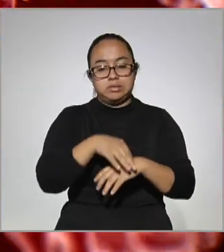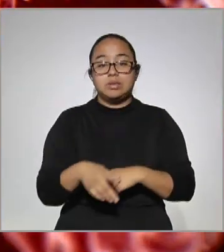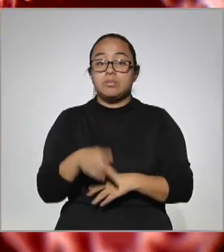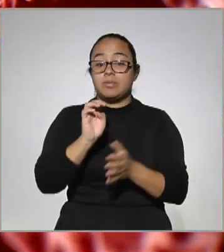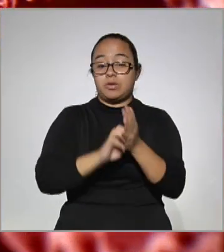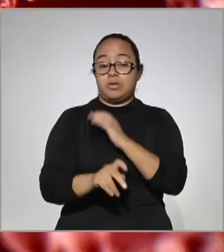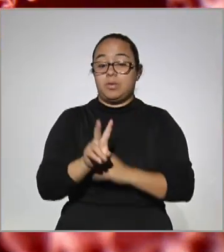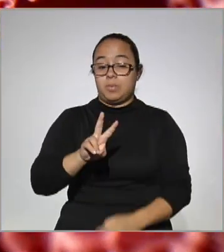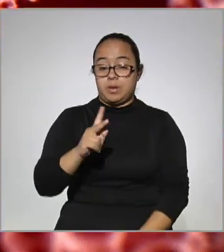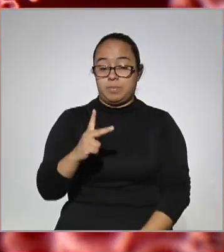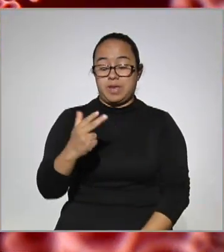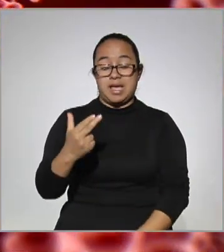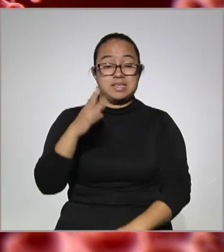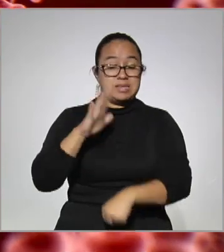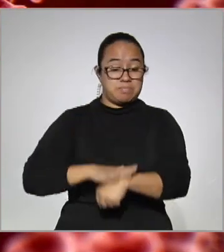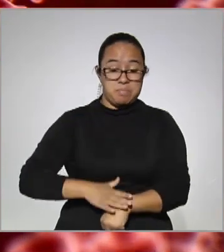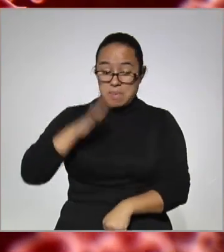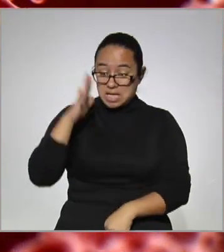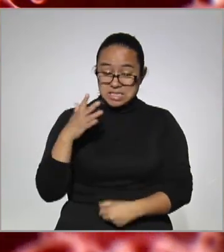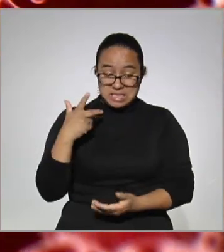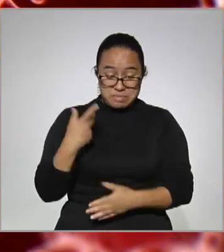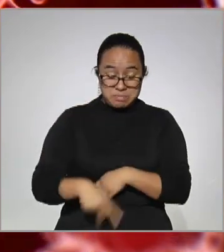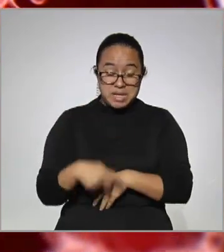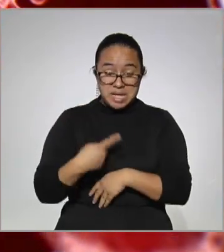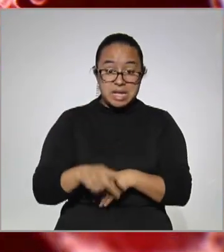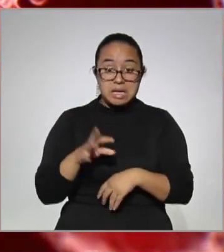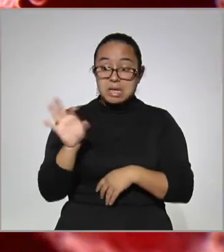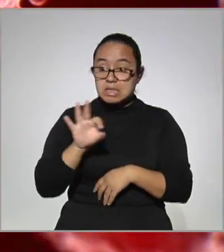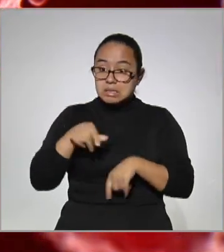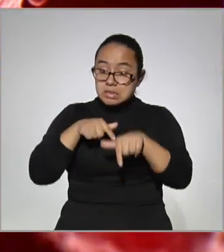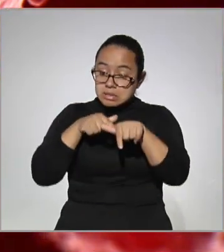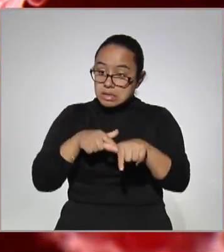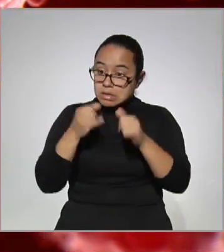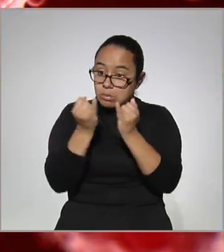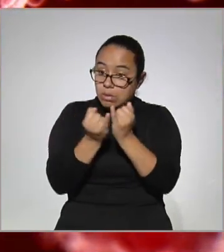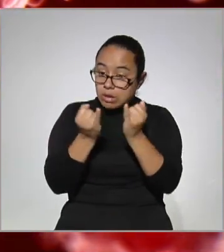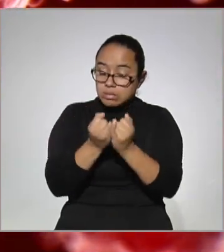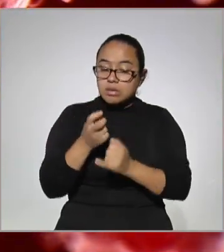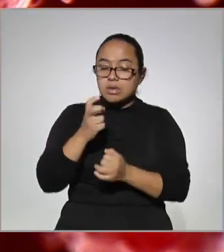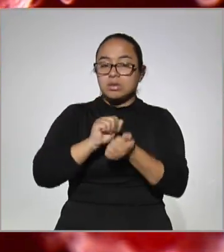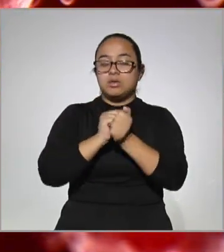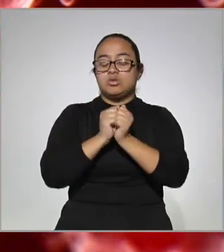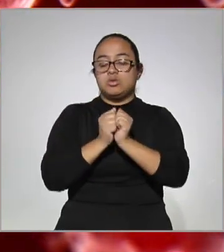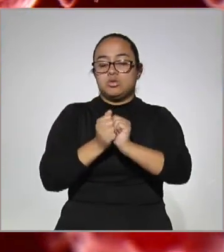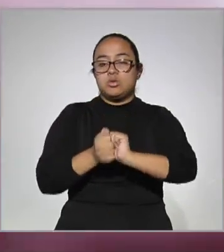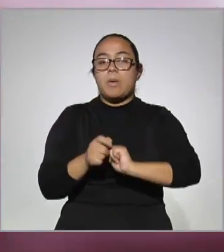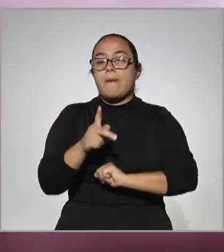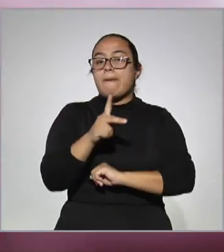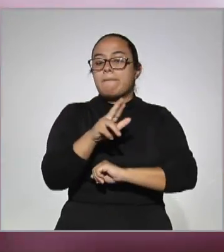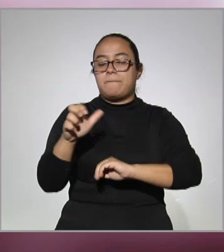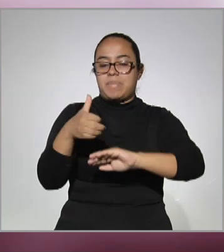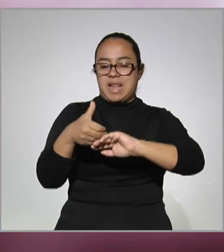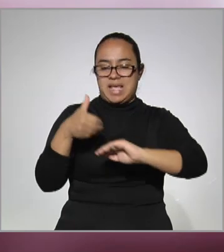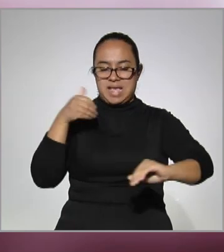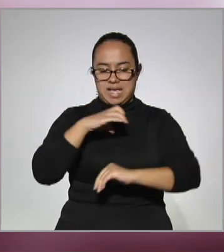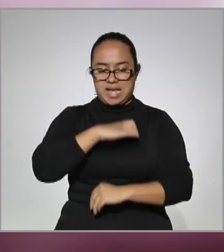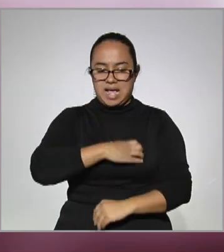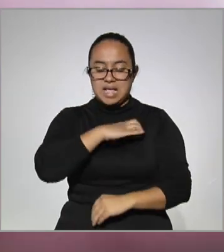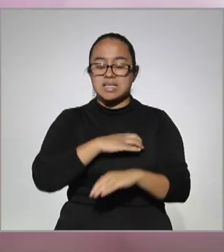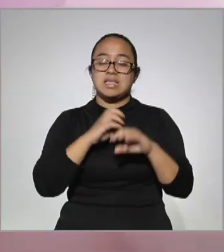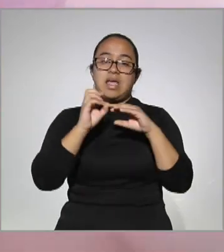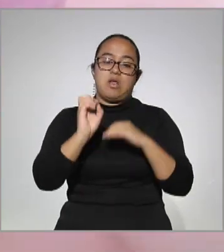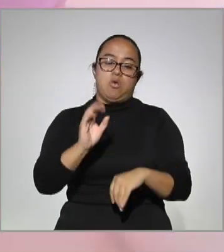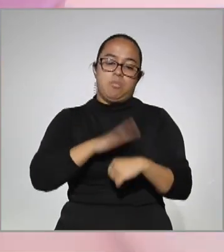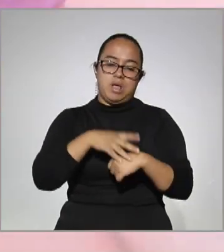papiloma humano de alto riesgo, si persiste, desarrollamos una lesión precancerosa o lesiones de alto